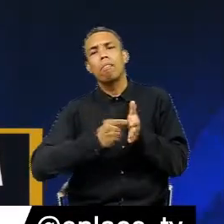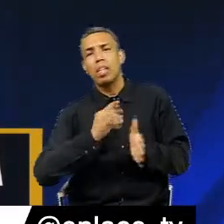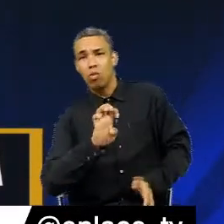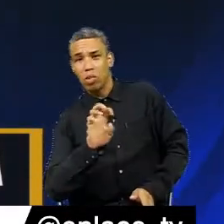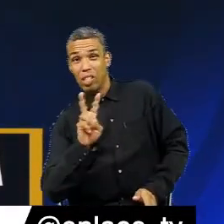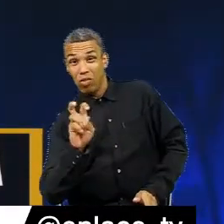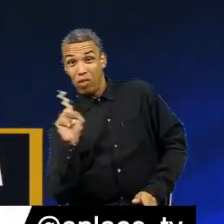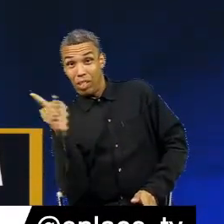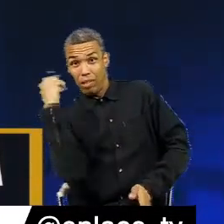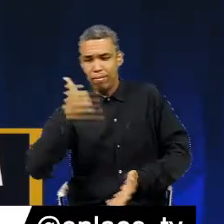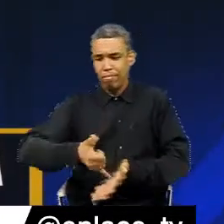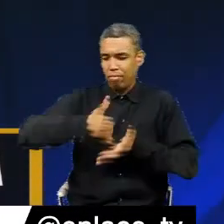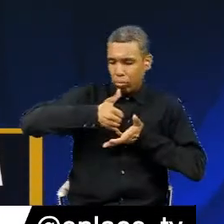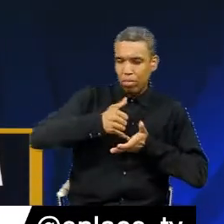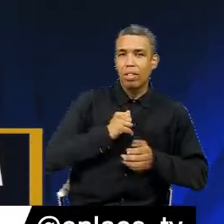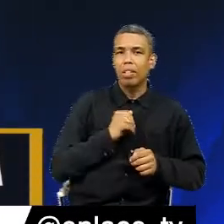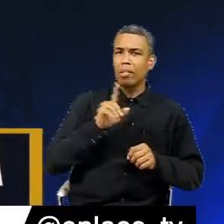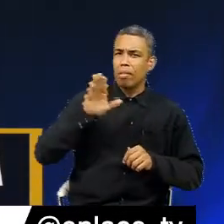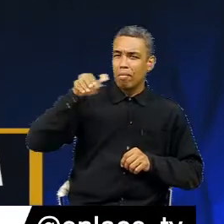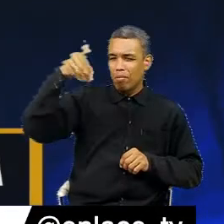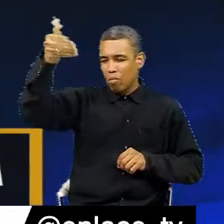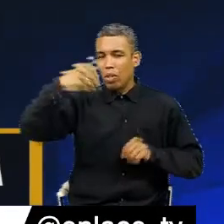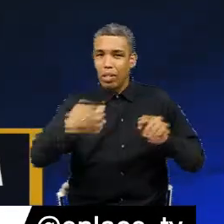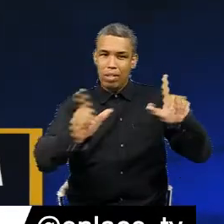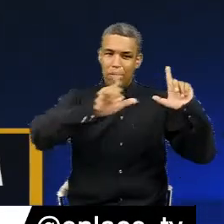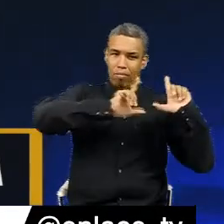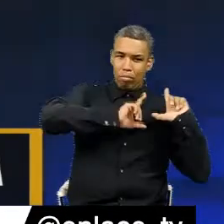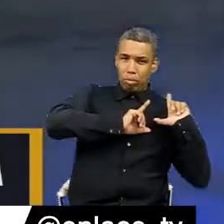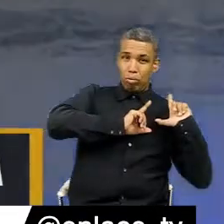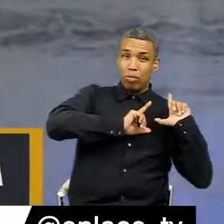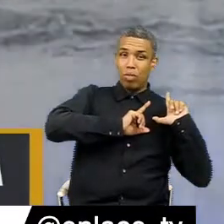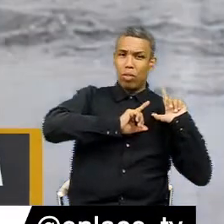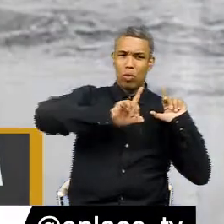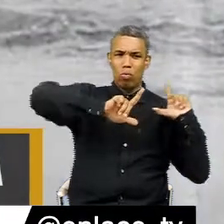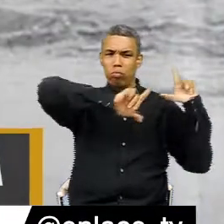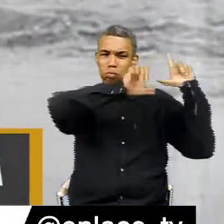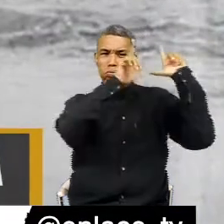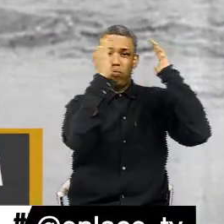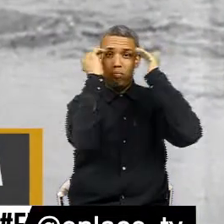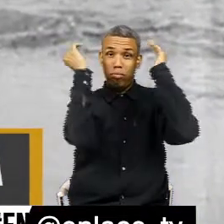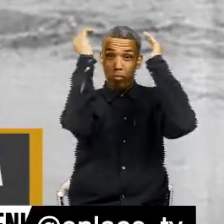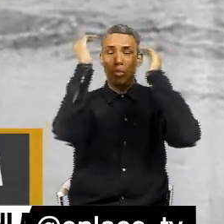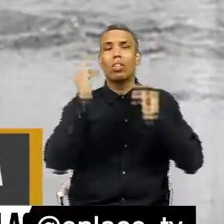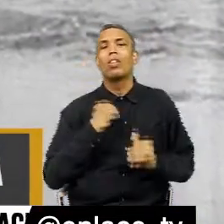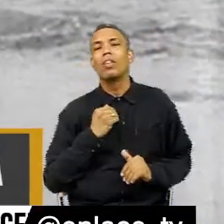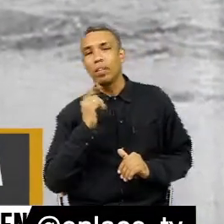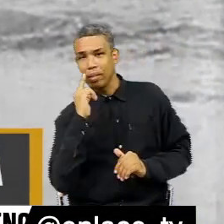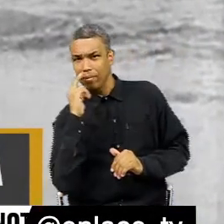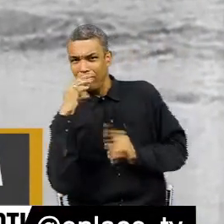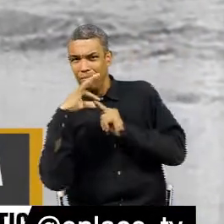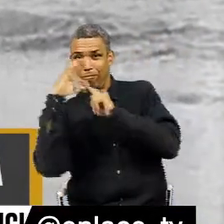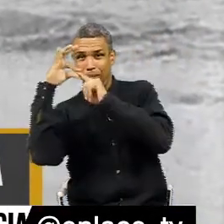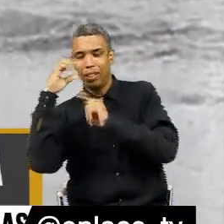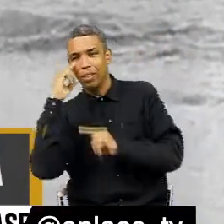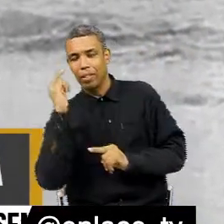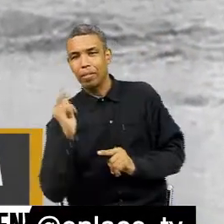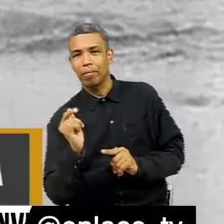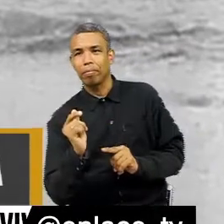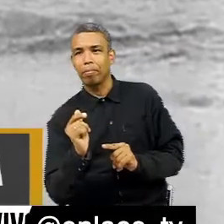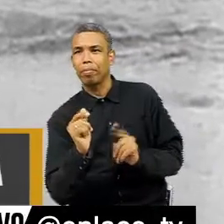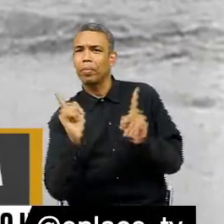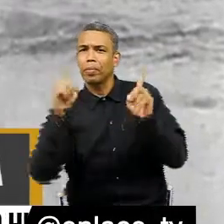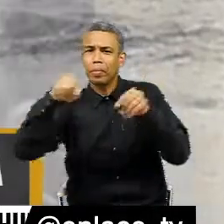un doctorado honoris causa por la Universidad de Oxford. Además, fue un destacado activista político, senador, miembro